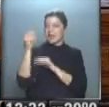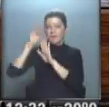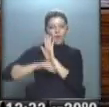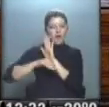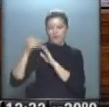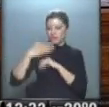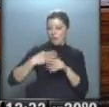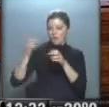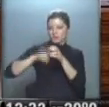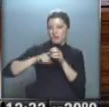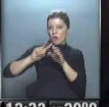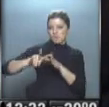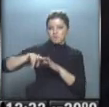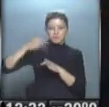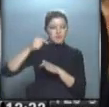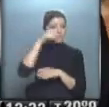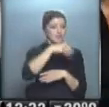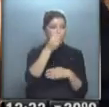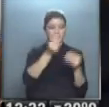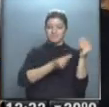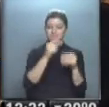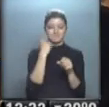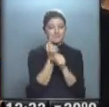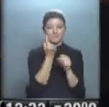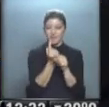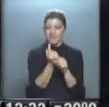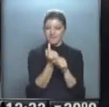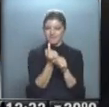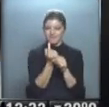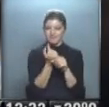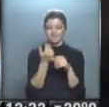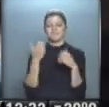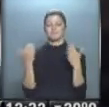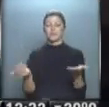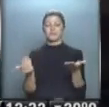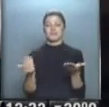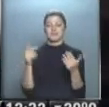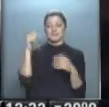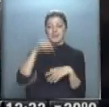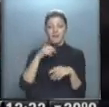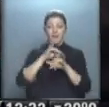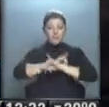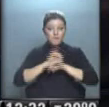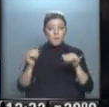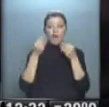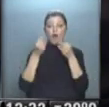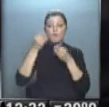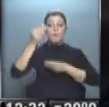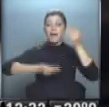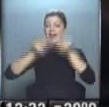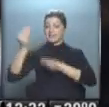tendrán posibilidades de financiarse. Entonces, lo que existe, y esto es muy simple, se informa por los balances. A